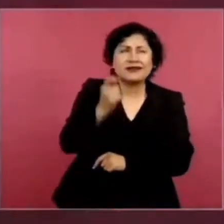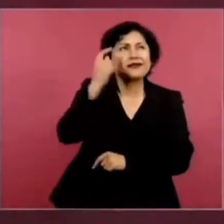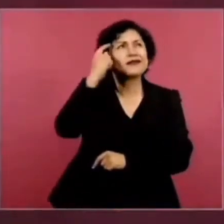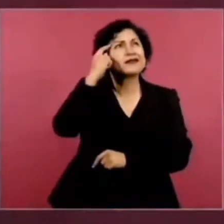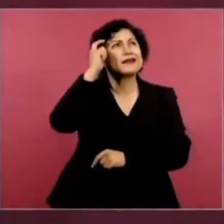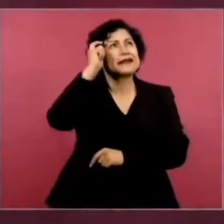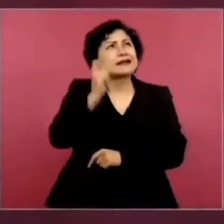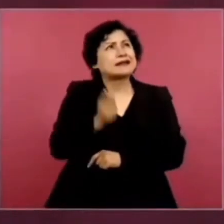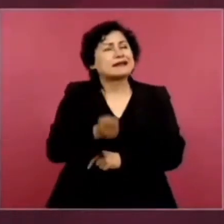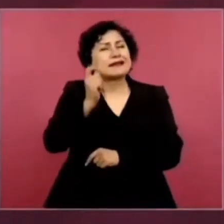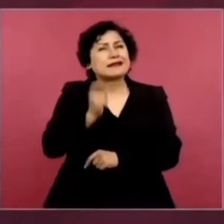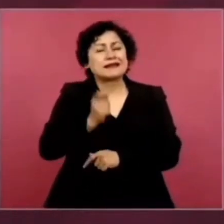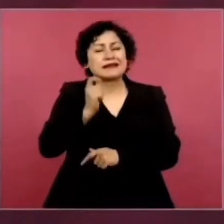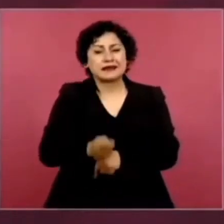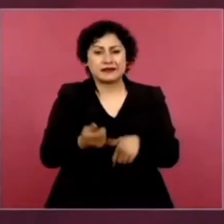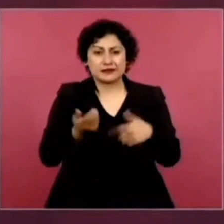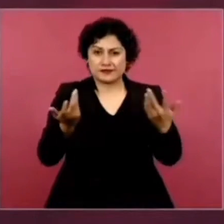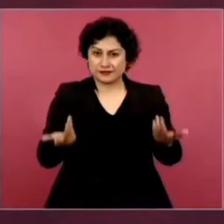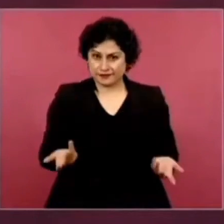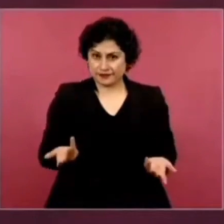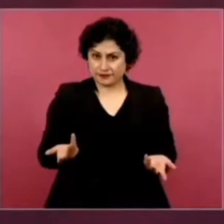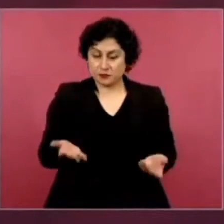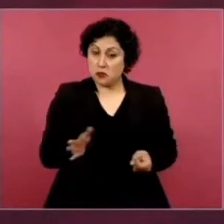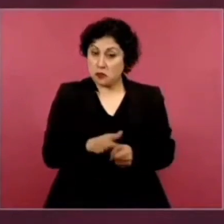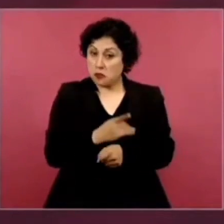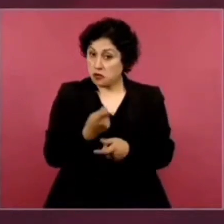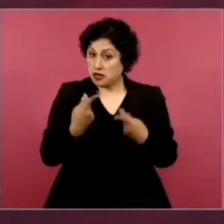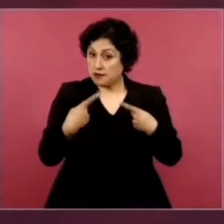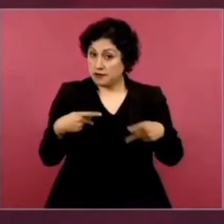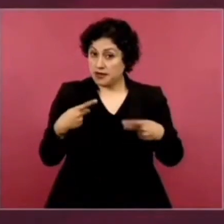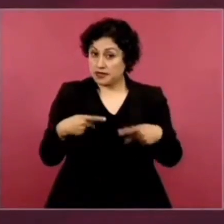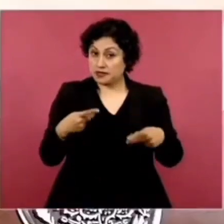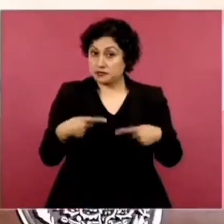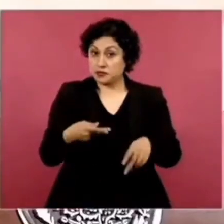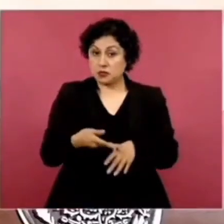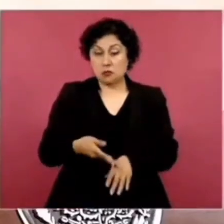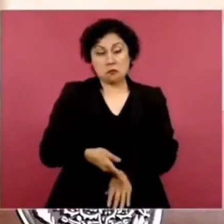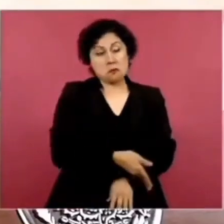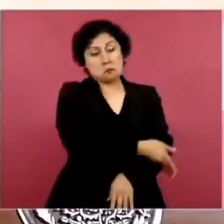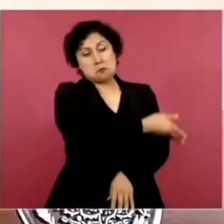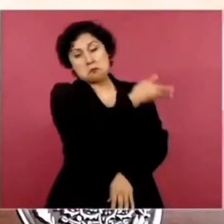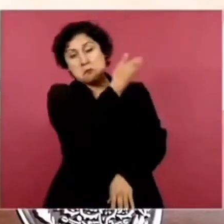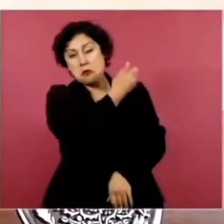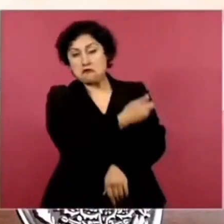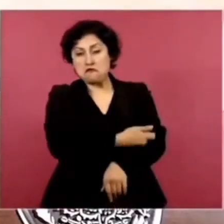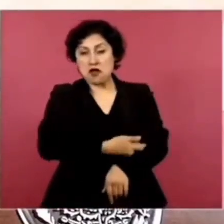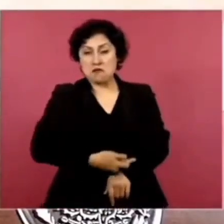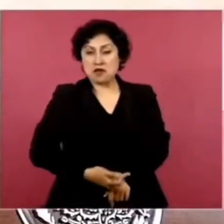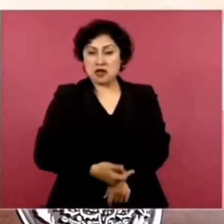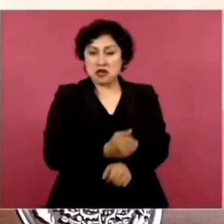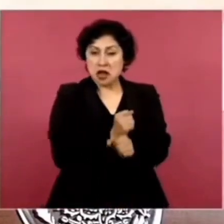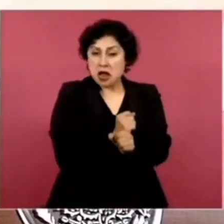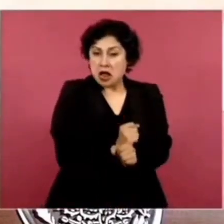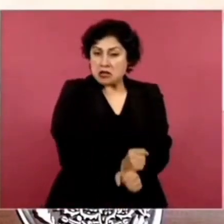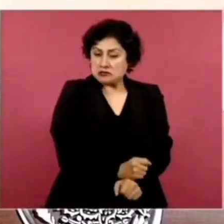Ellos habían estado como esclavos, sus padres, sus abuelos, sus tatarabuelos.